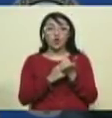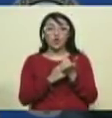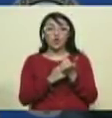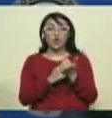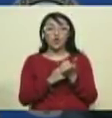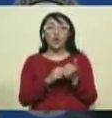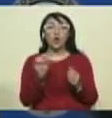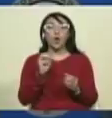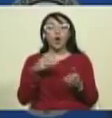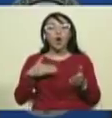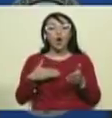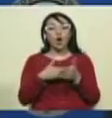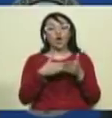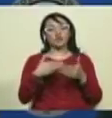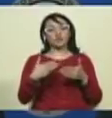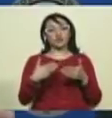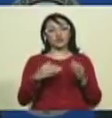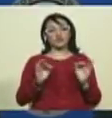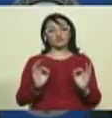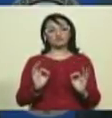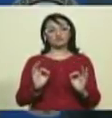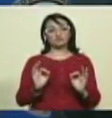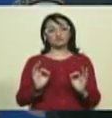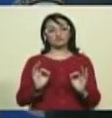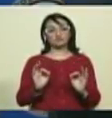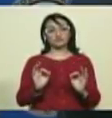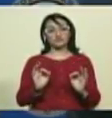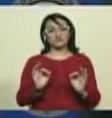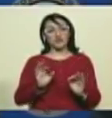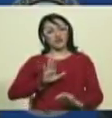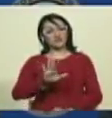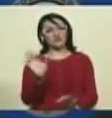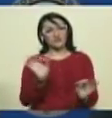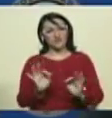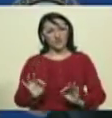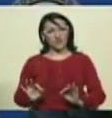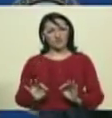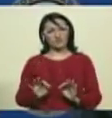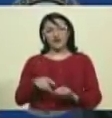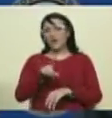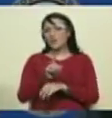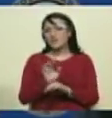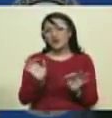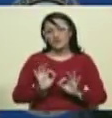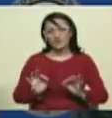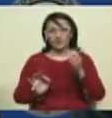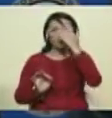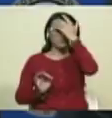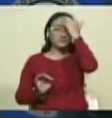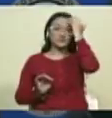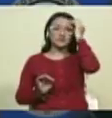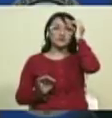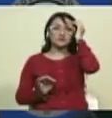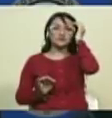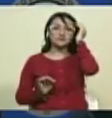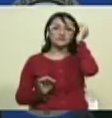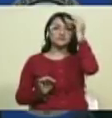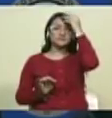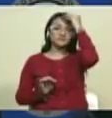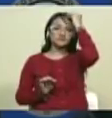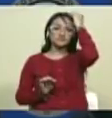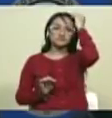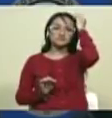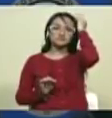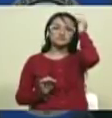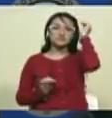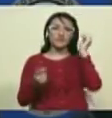o estás contra mí. Esa es la lectura. Esa es la única lectura posible. Y por eso ayer ellos no